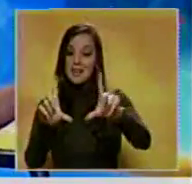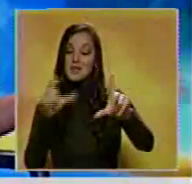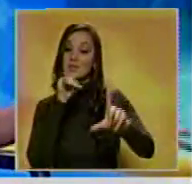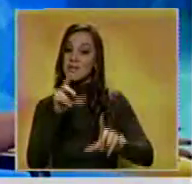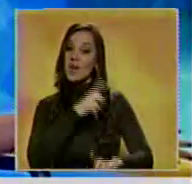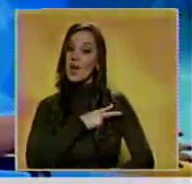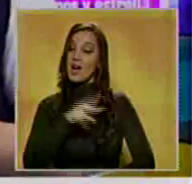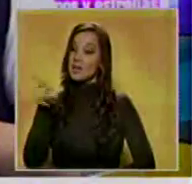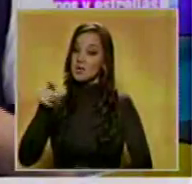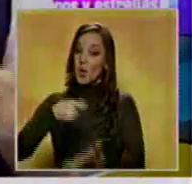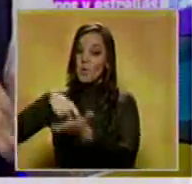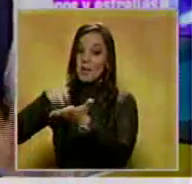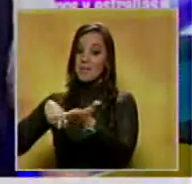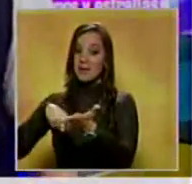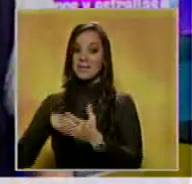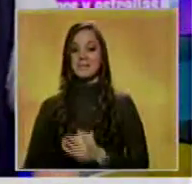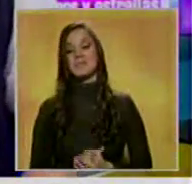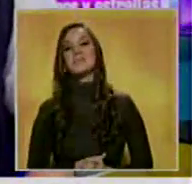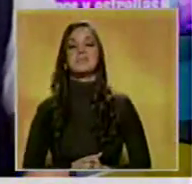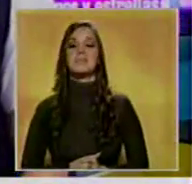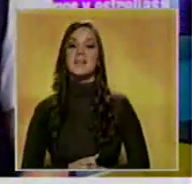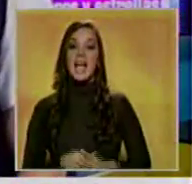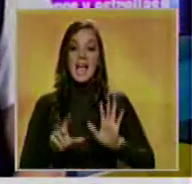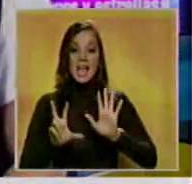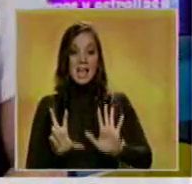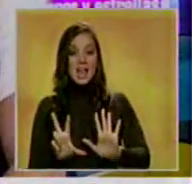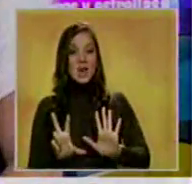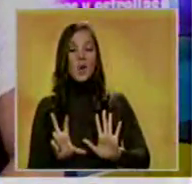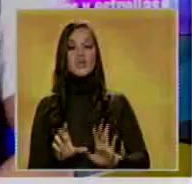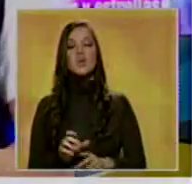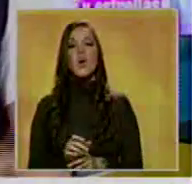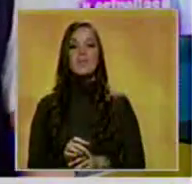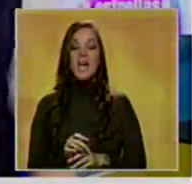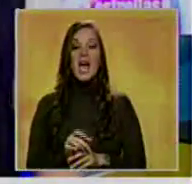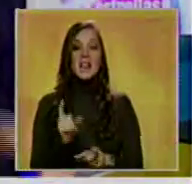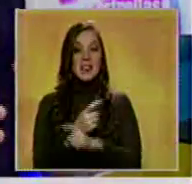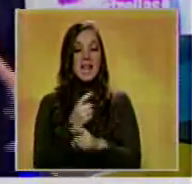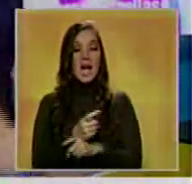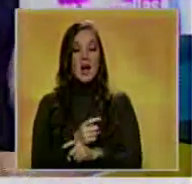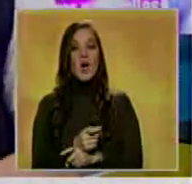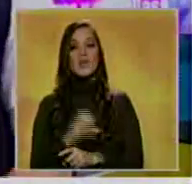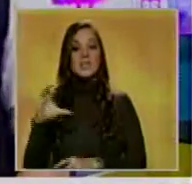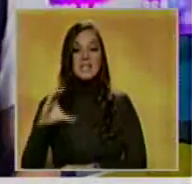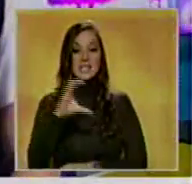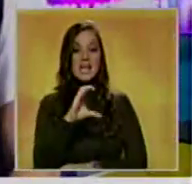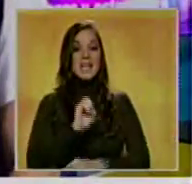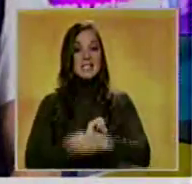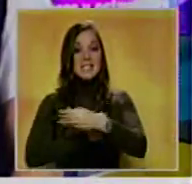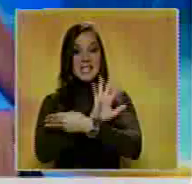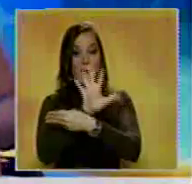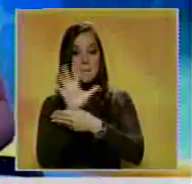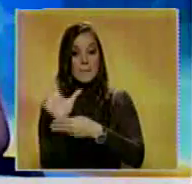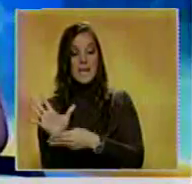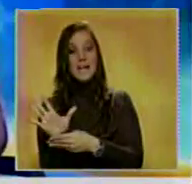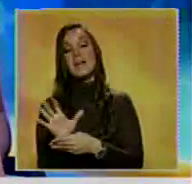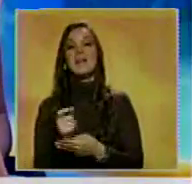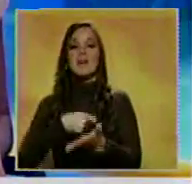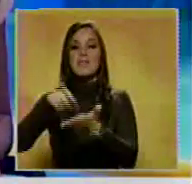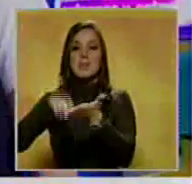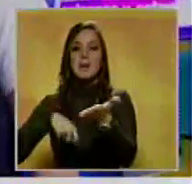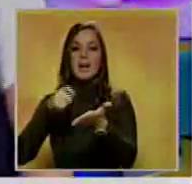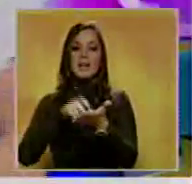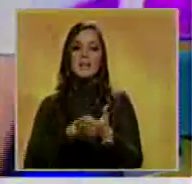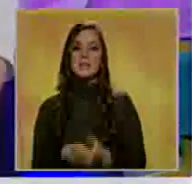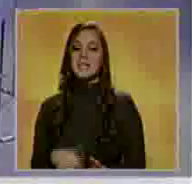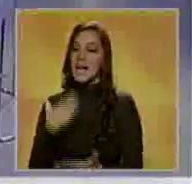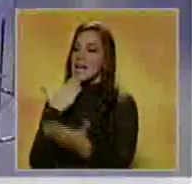porque vas a firmar autógrafos. El 8 vamos a estar aquí en el Centro Comercial San Vil en Caracas a partir de las 4 de la tarde, todas las firmas autógrafos. Mil gracias por haber estado gracias, aquí.